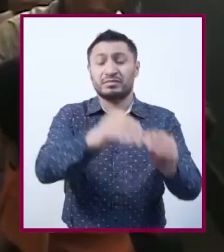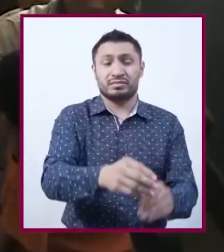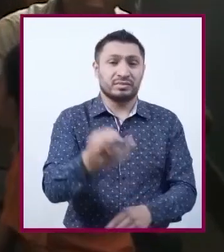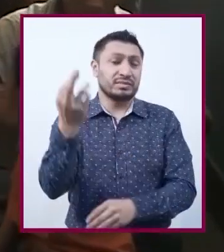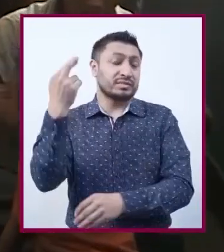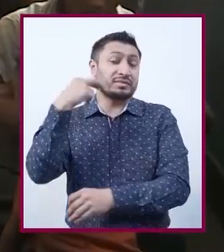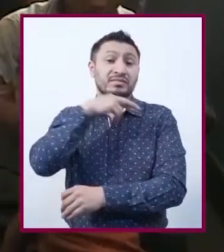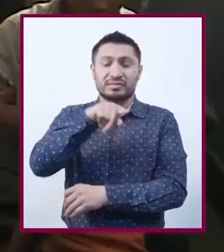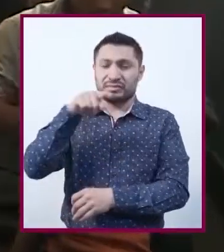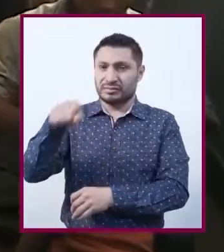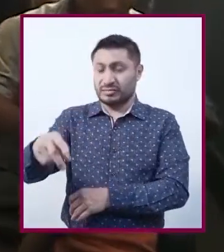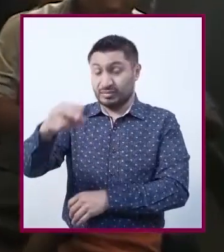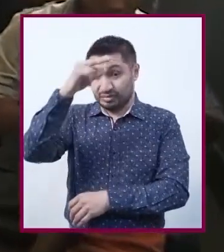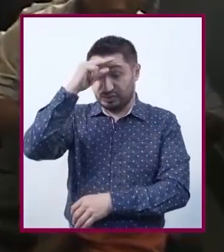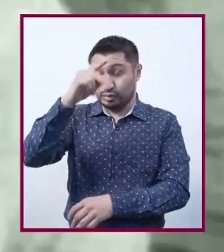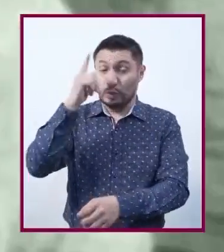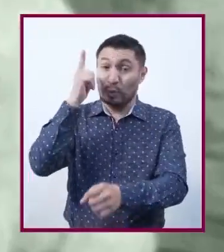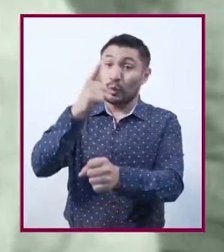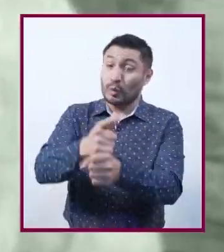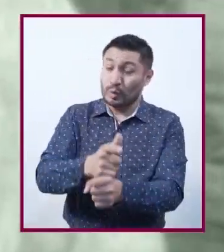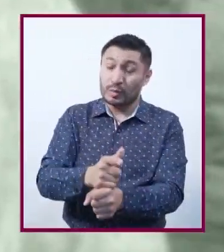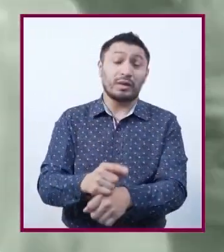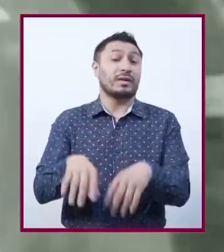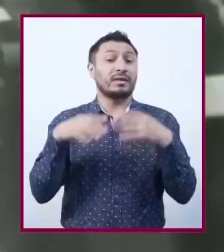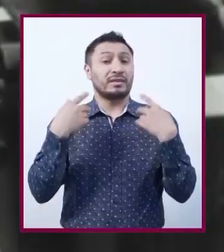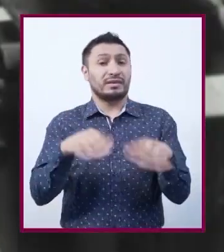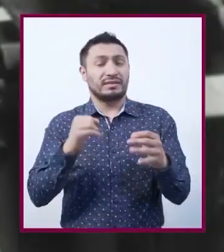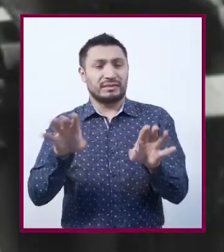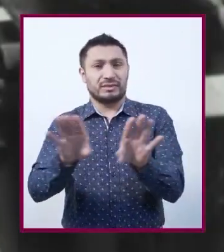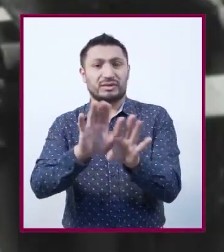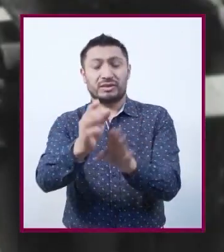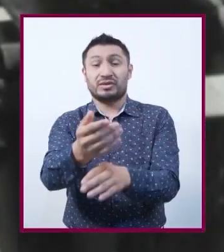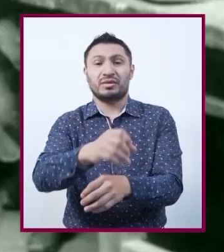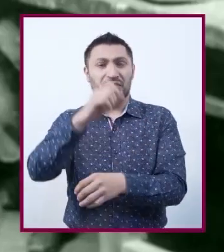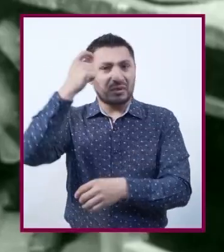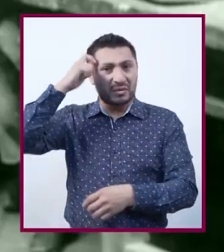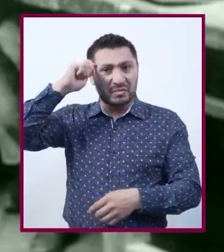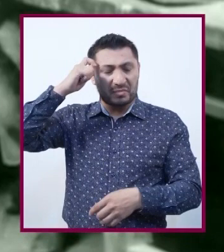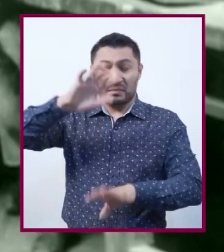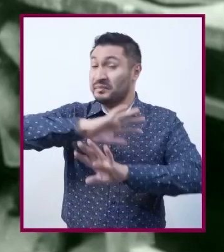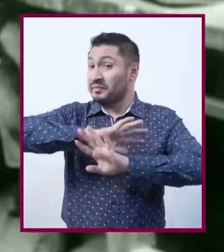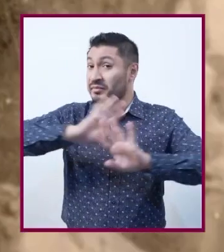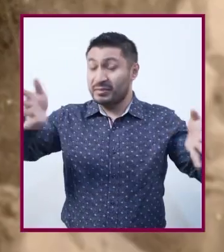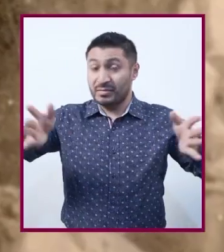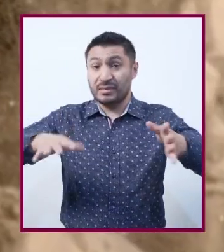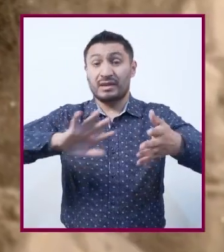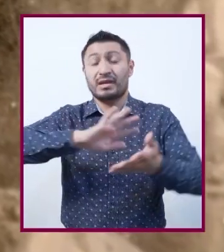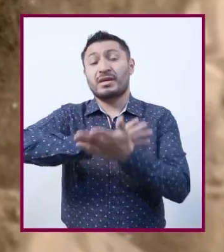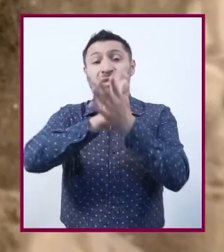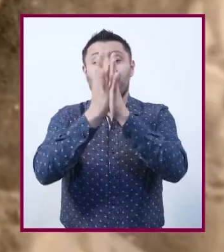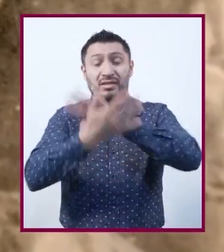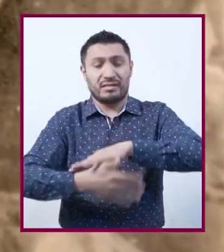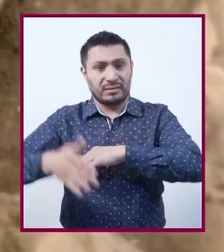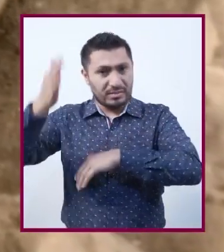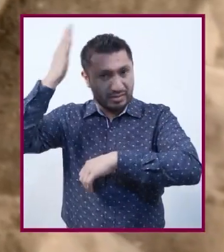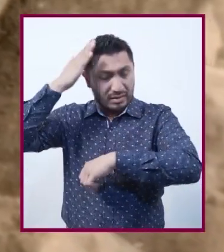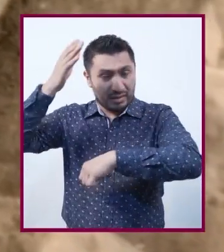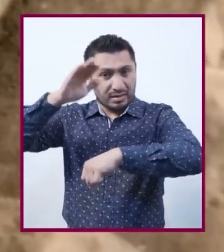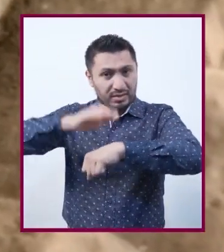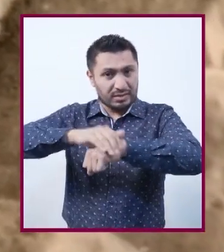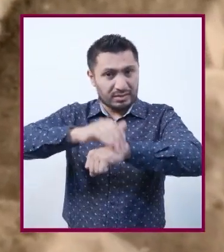dio muestras de su inteligencia, a tal grado que dejó de ser un sirviente más. Se convirtió en amigo de sus amos